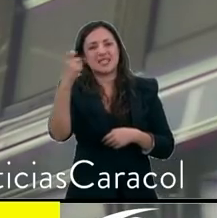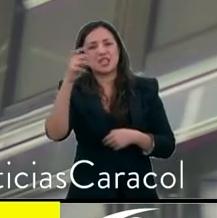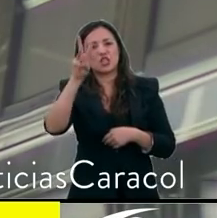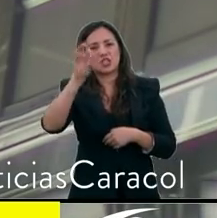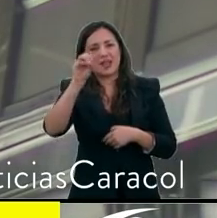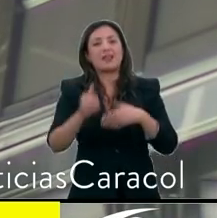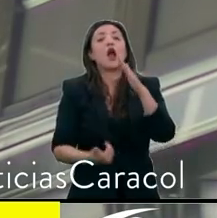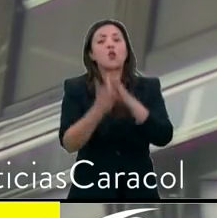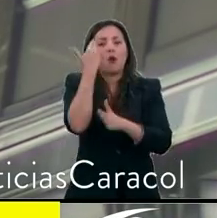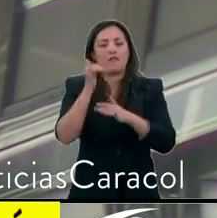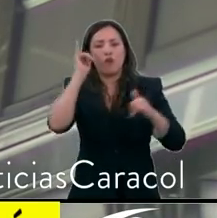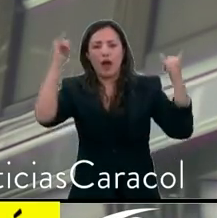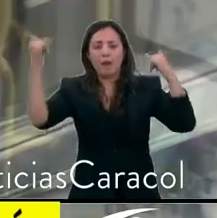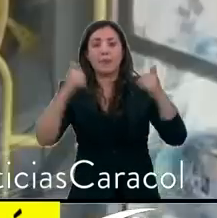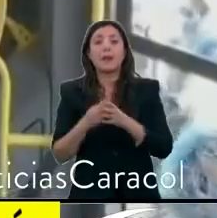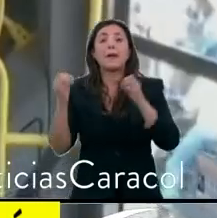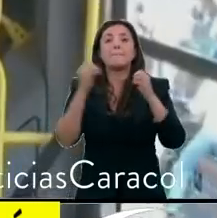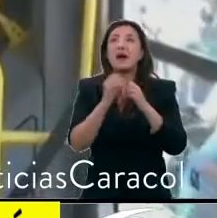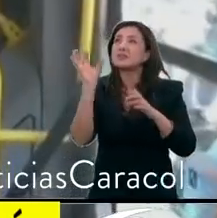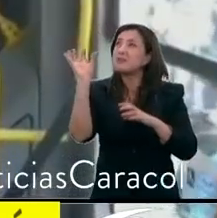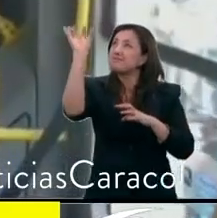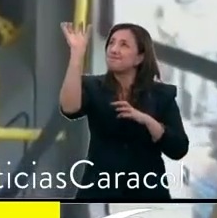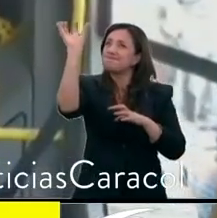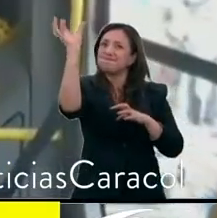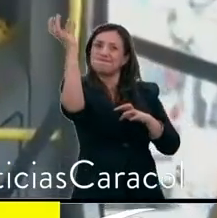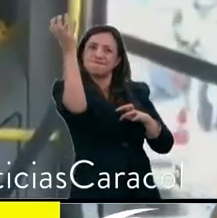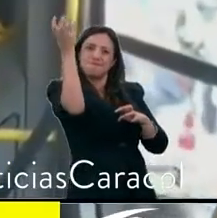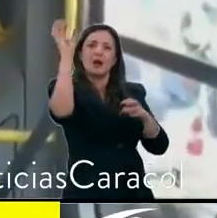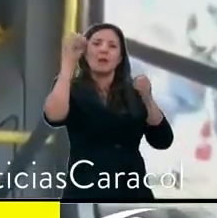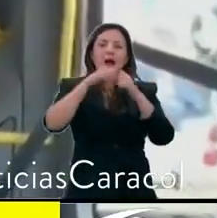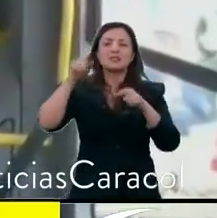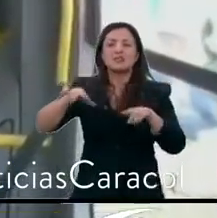cámaras de operación y los domos de transmilenio también sirven de apoyo a la policía